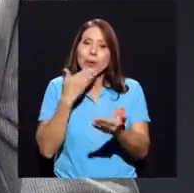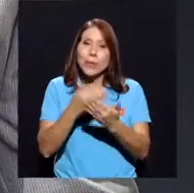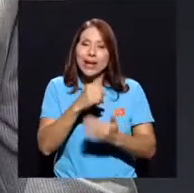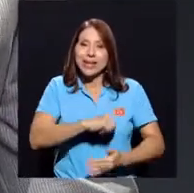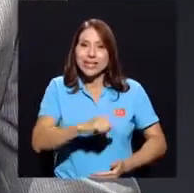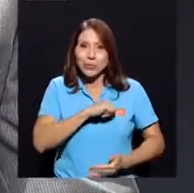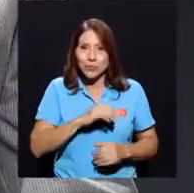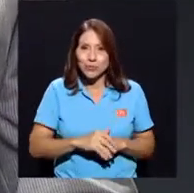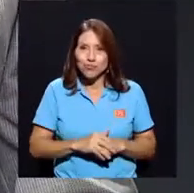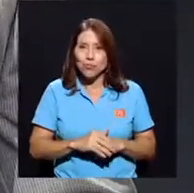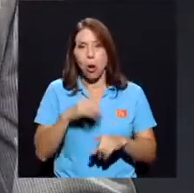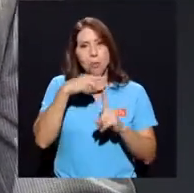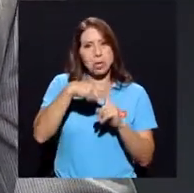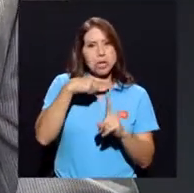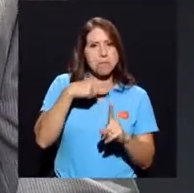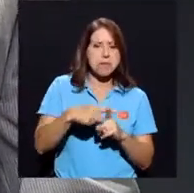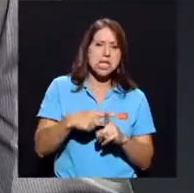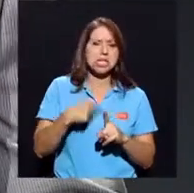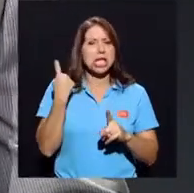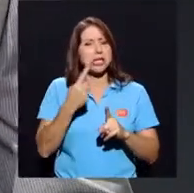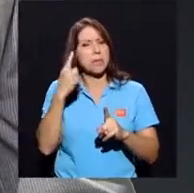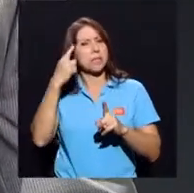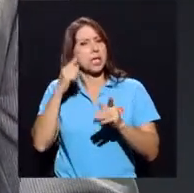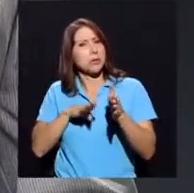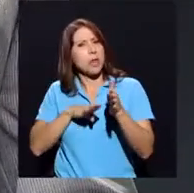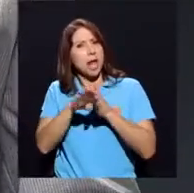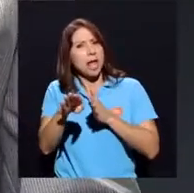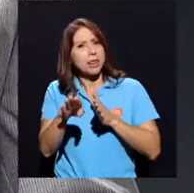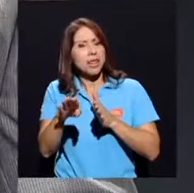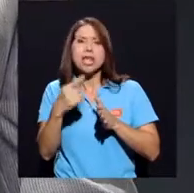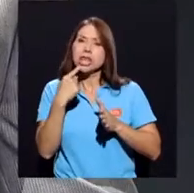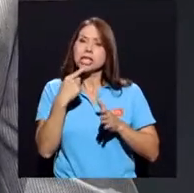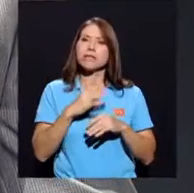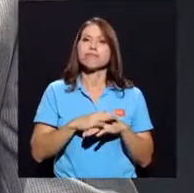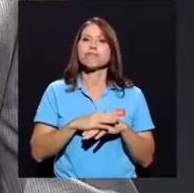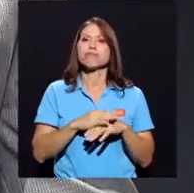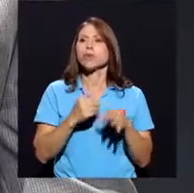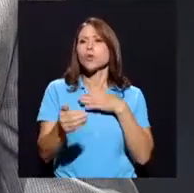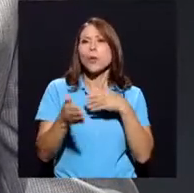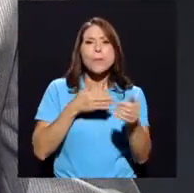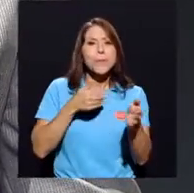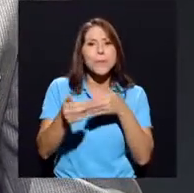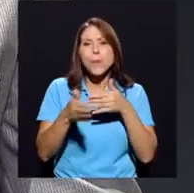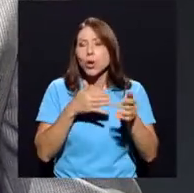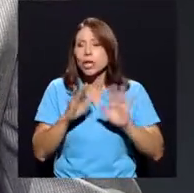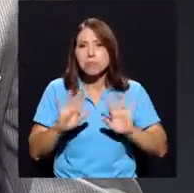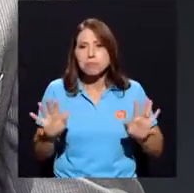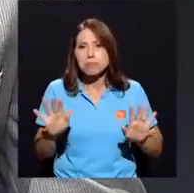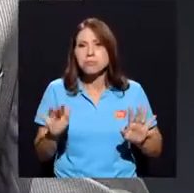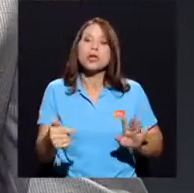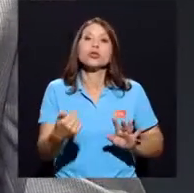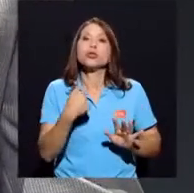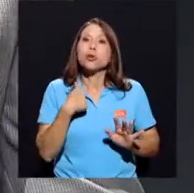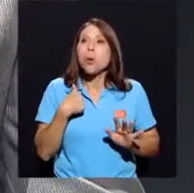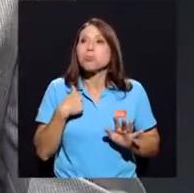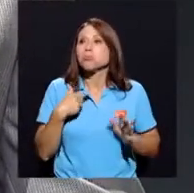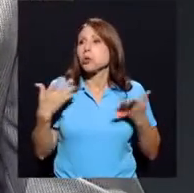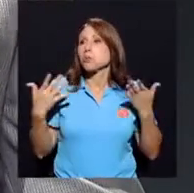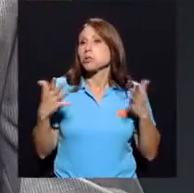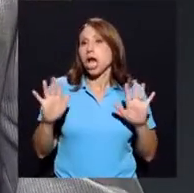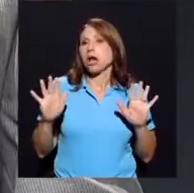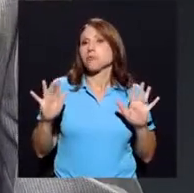optimista y echado para adelante y sé no importa voy a este como yo ya no